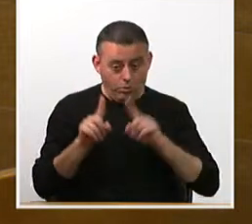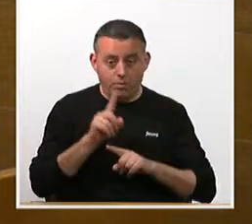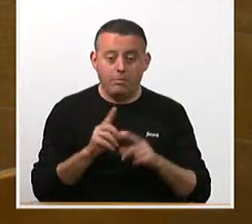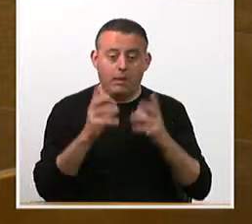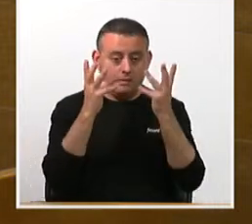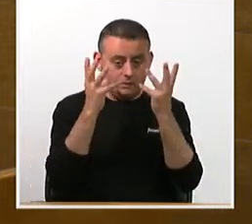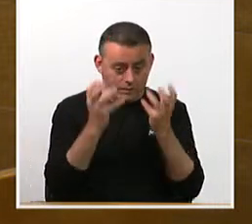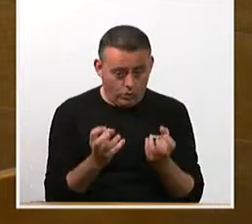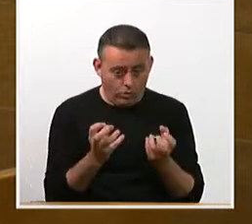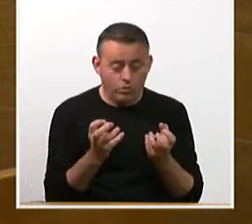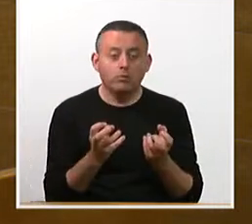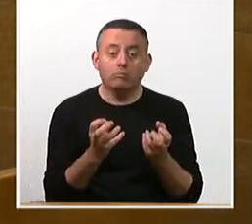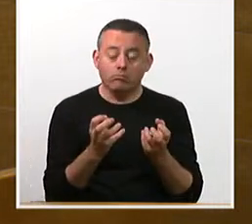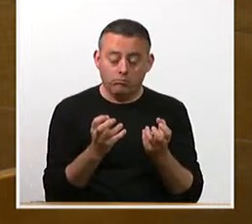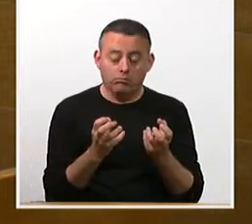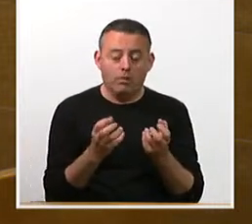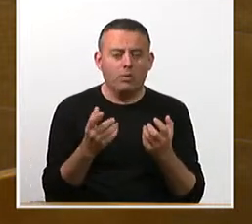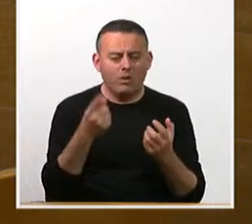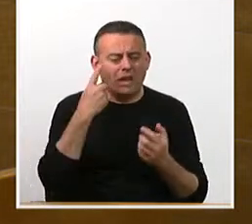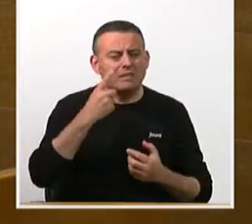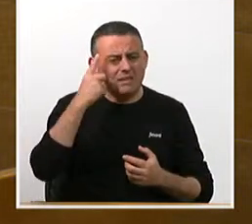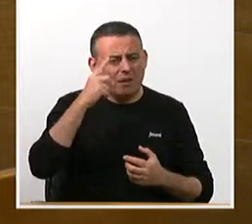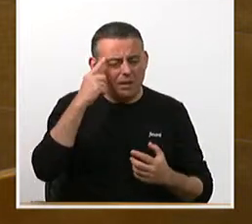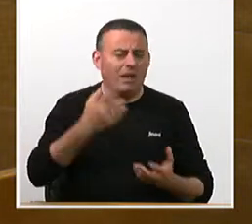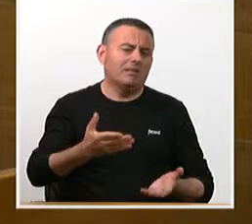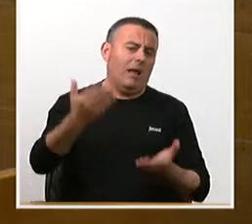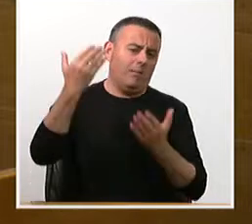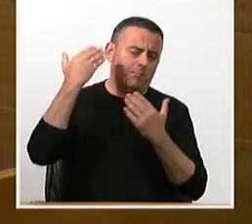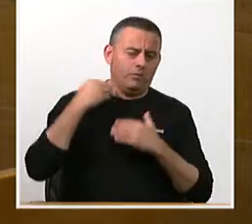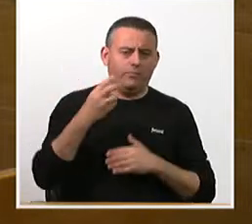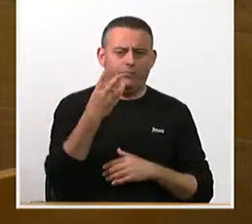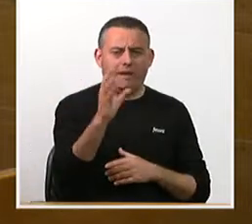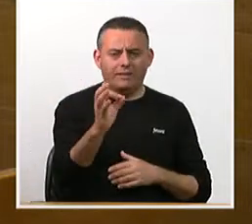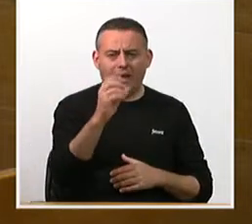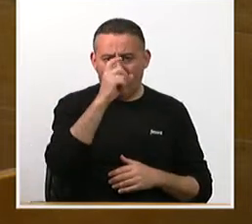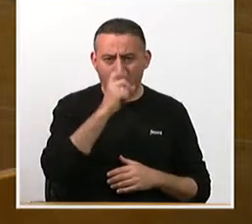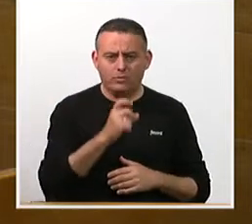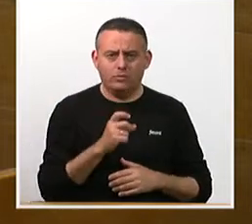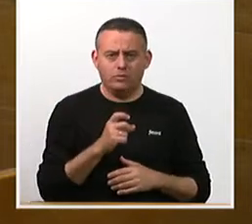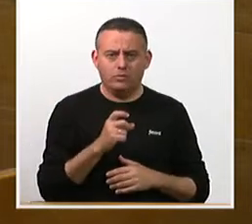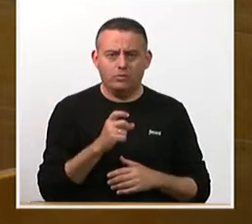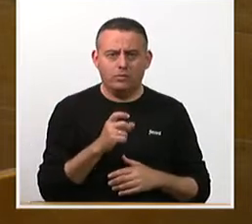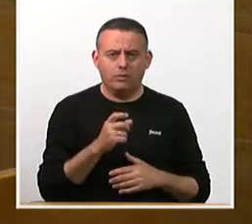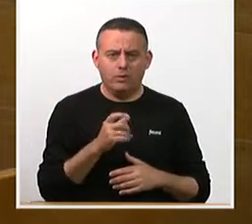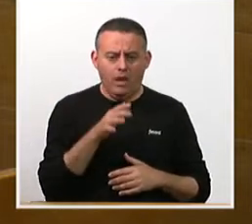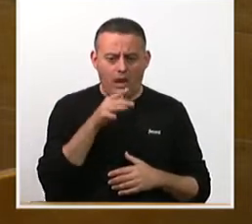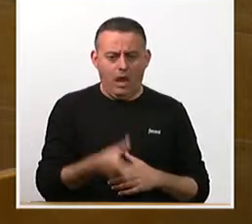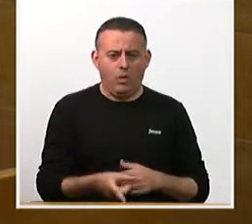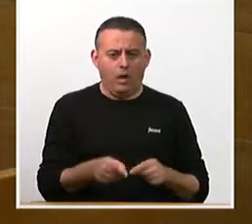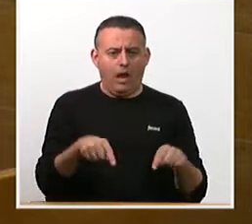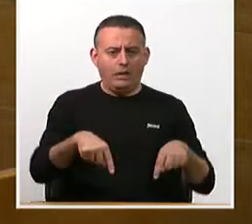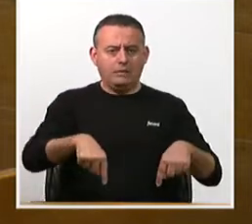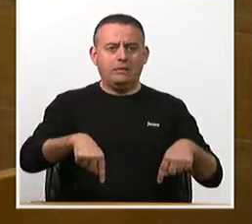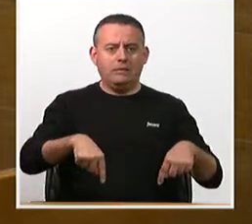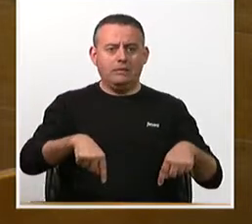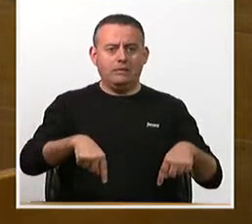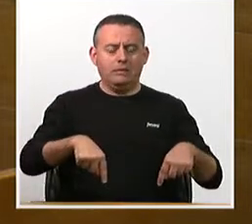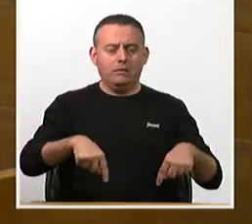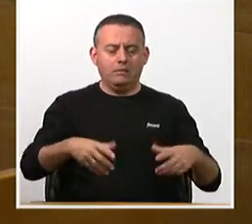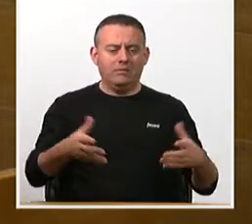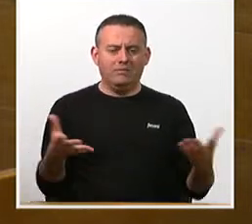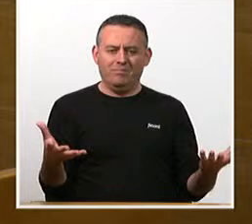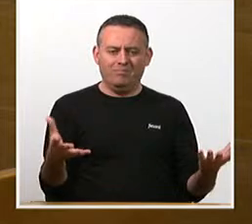sabía que esto iba a ocurrir y que tengamos que llegar a esas soluciones extra óticas como la que